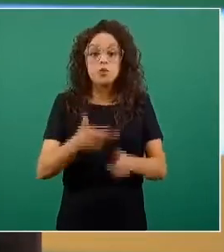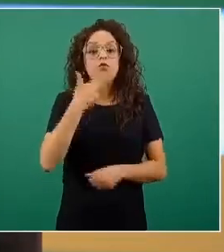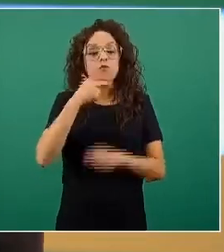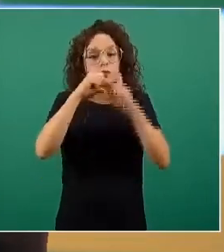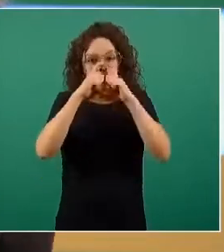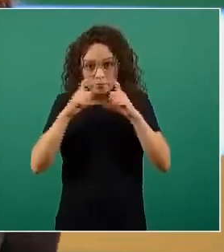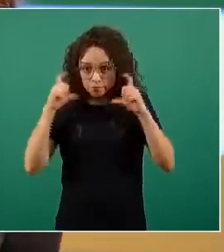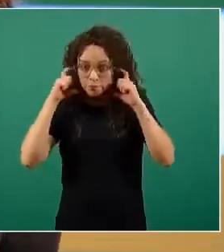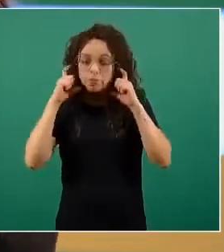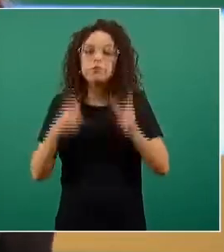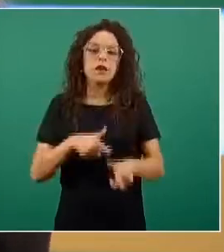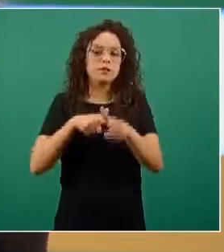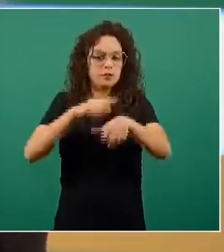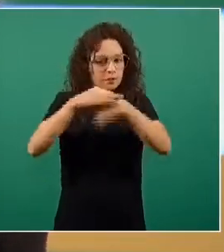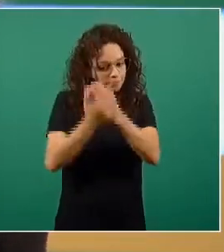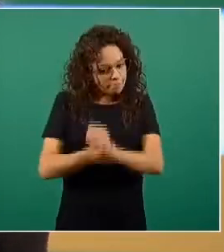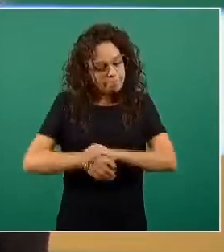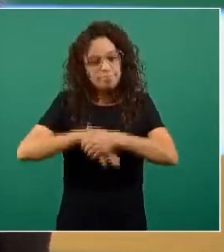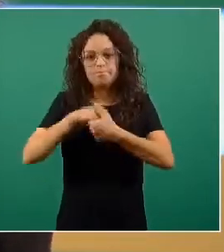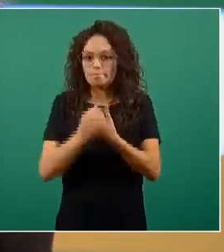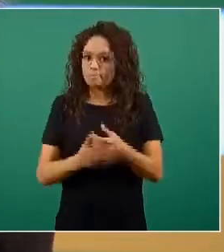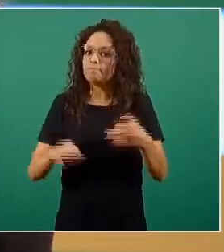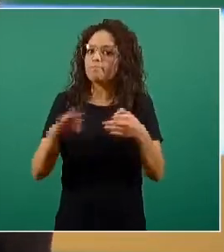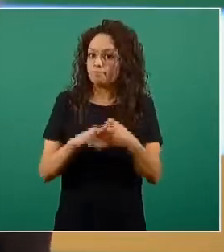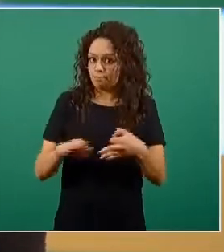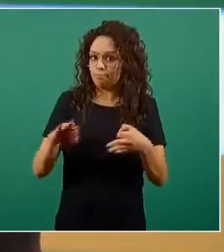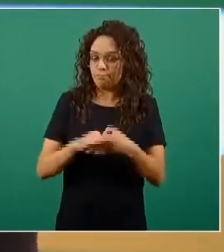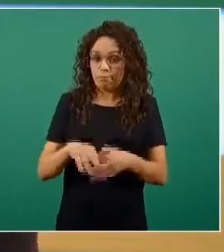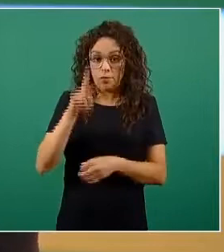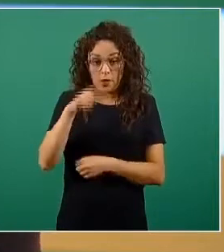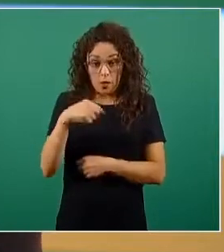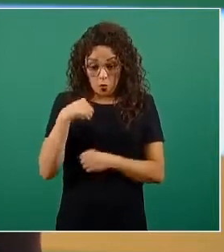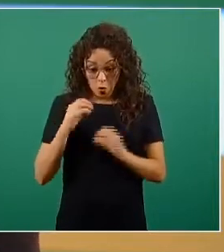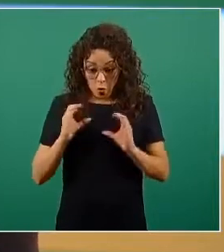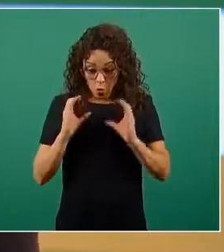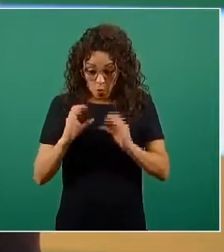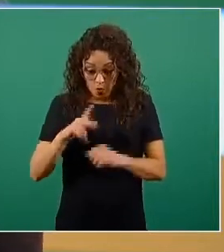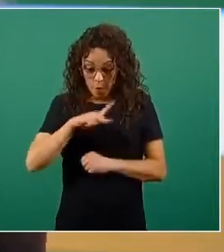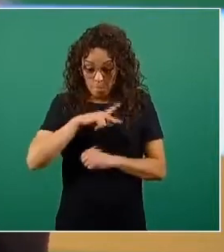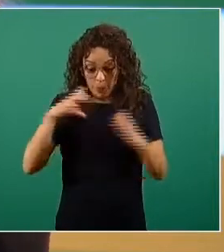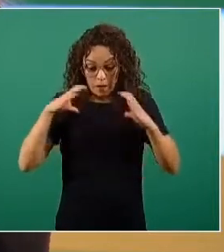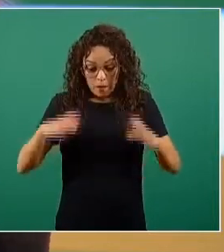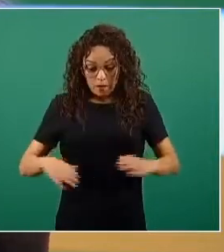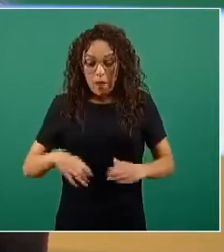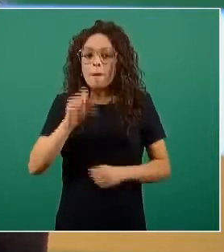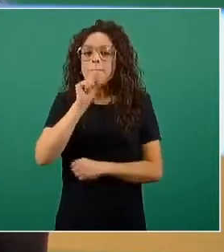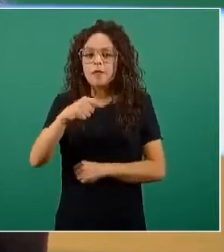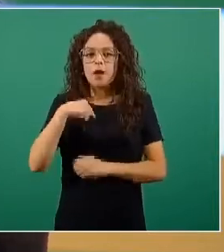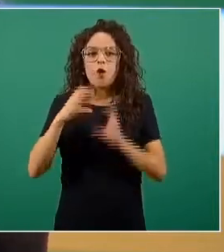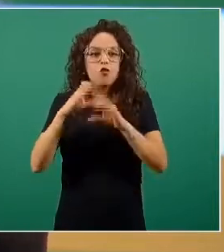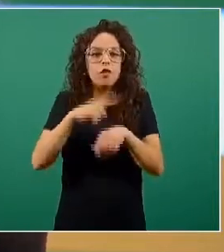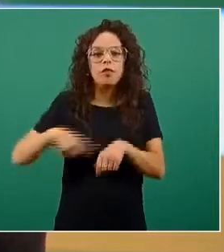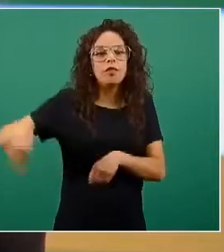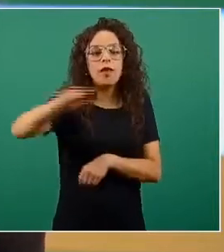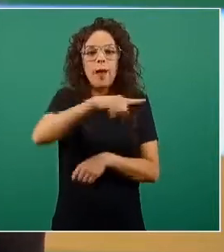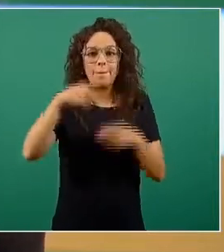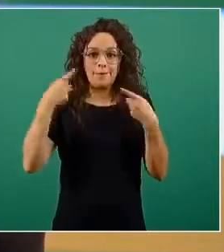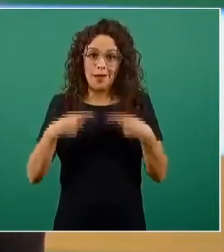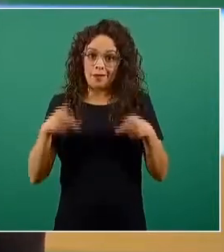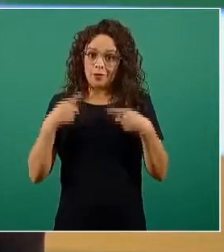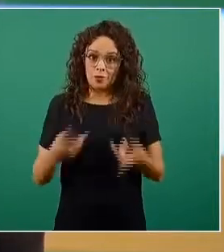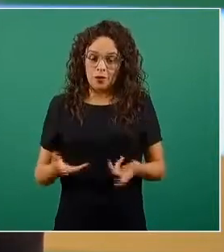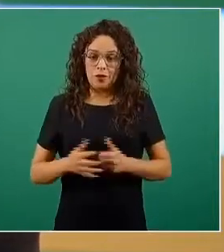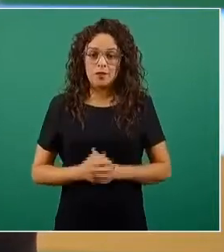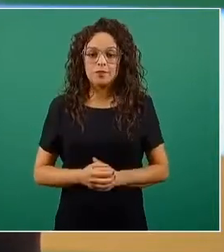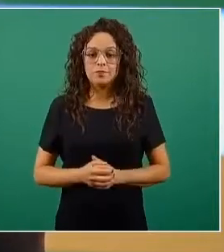que mantenerse. Si yo me cuido, en realidad estoy cuidando a los demás, ¿no? El hecho de la apertura, entiendo, por ejemplo,